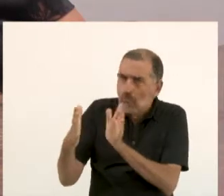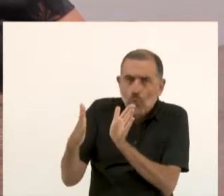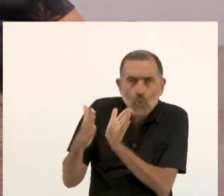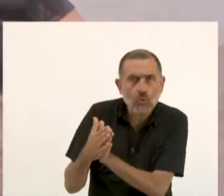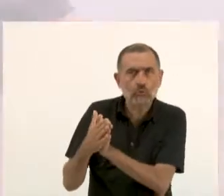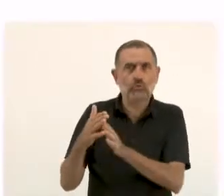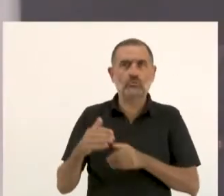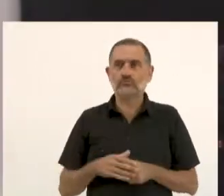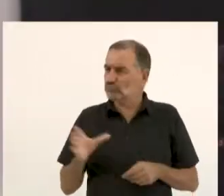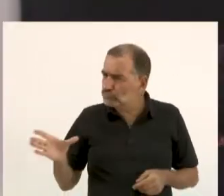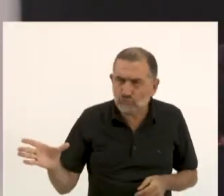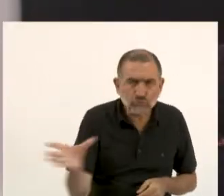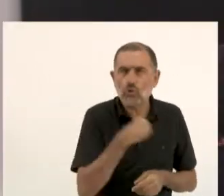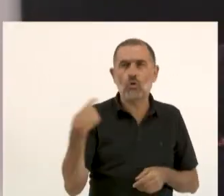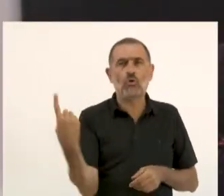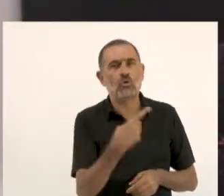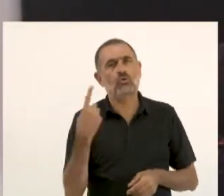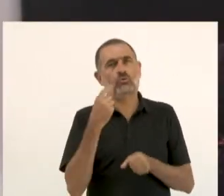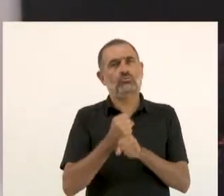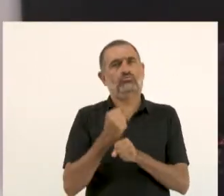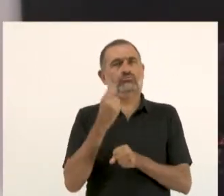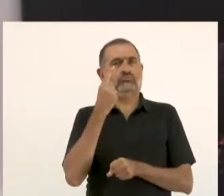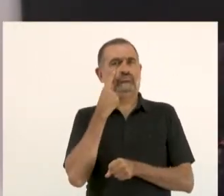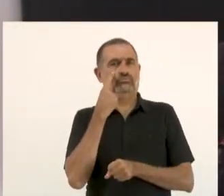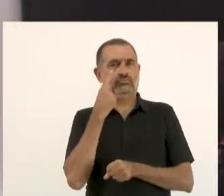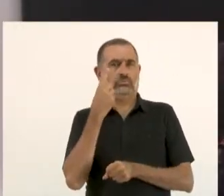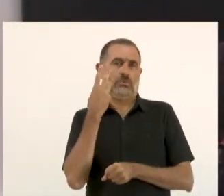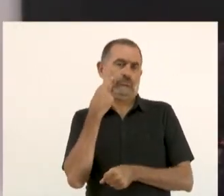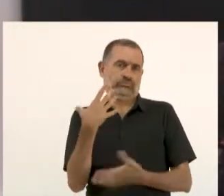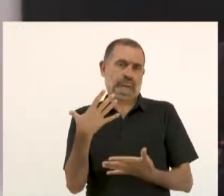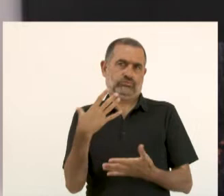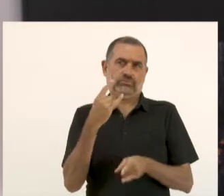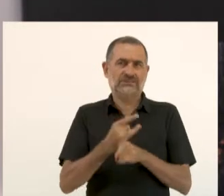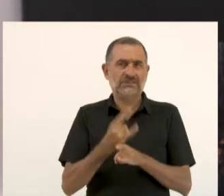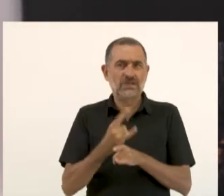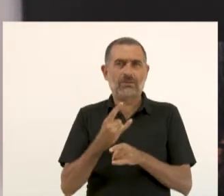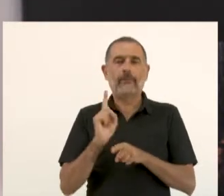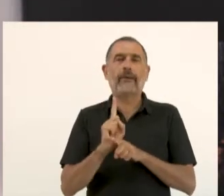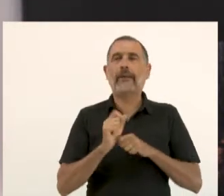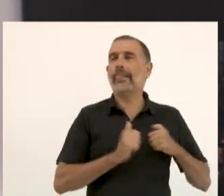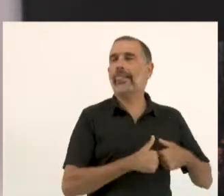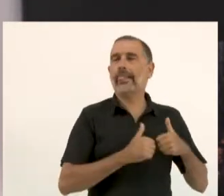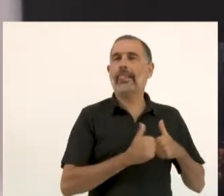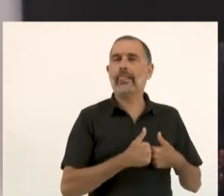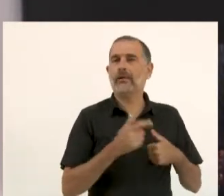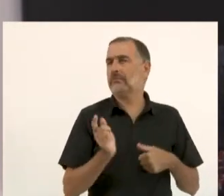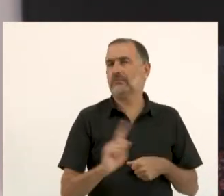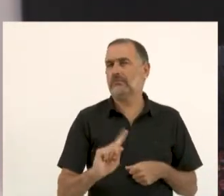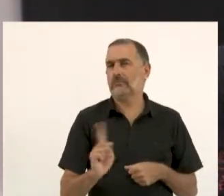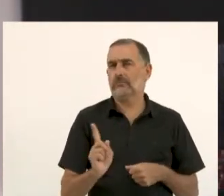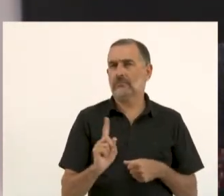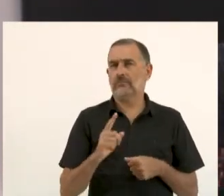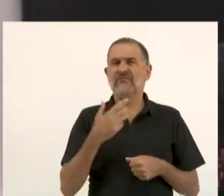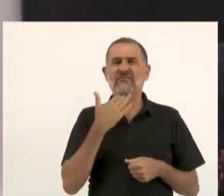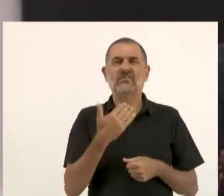en esta actividad. Todo esto es importante que se conozca porque es una cosa que está muy guardado, que se